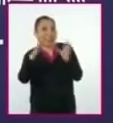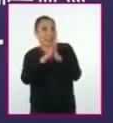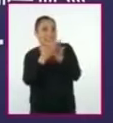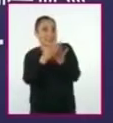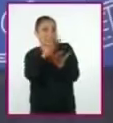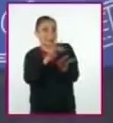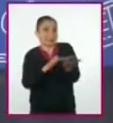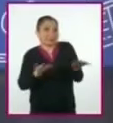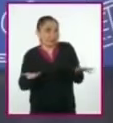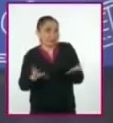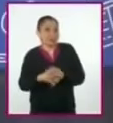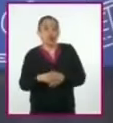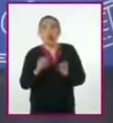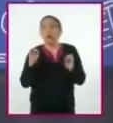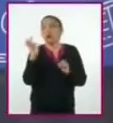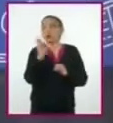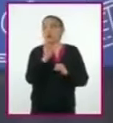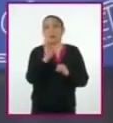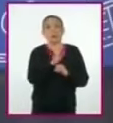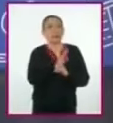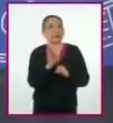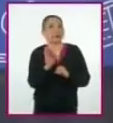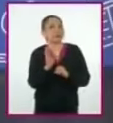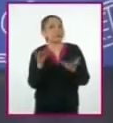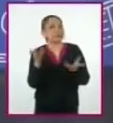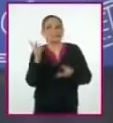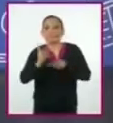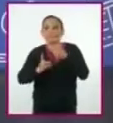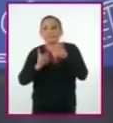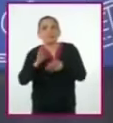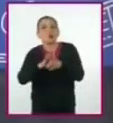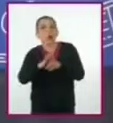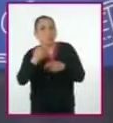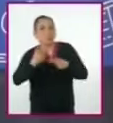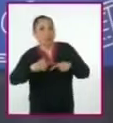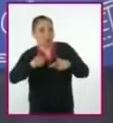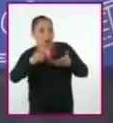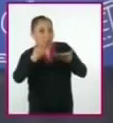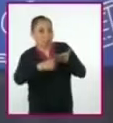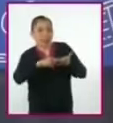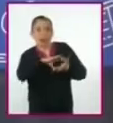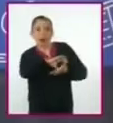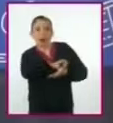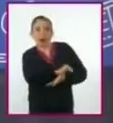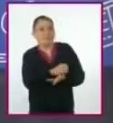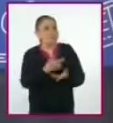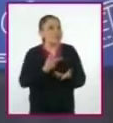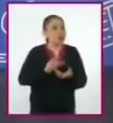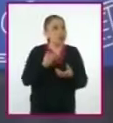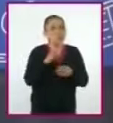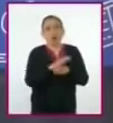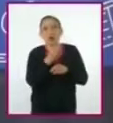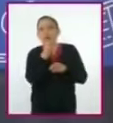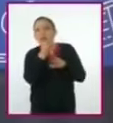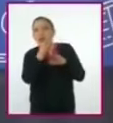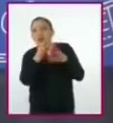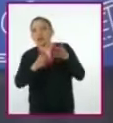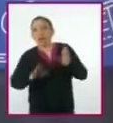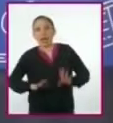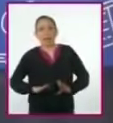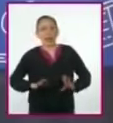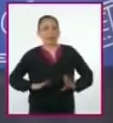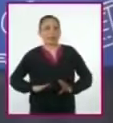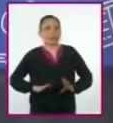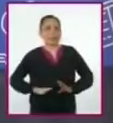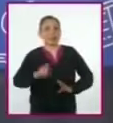literatura? También podrían compartir qué personaje es su favorito, de acuerdo con las